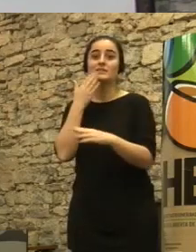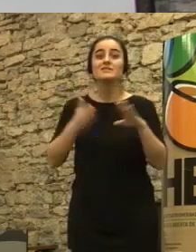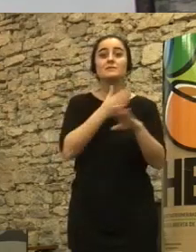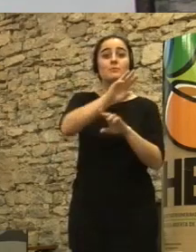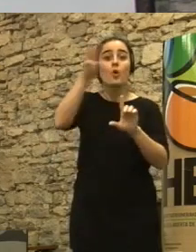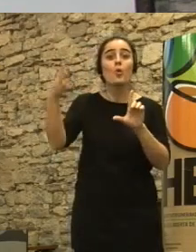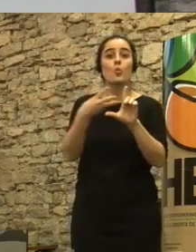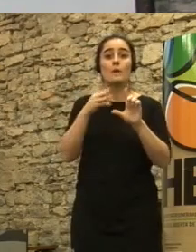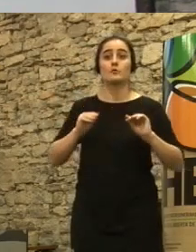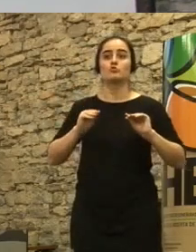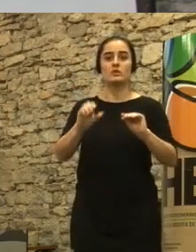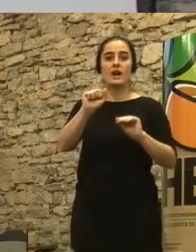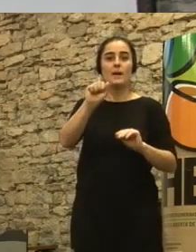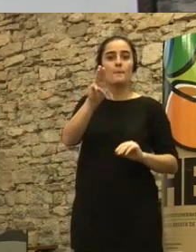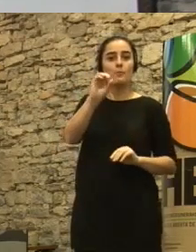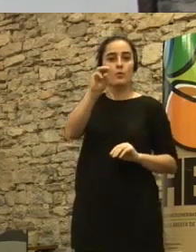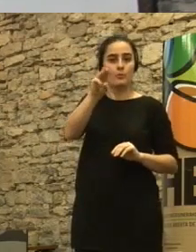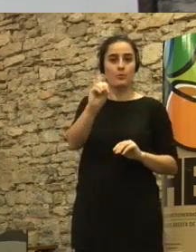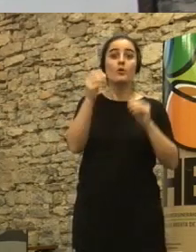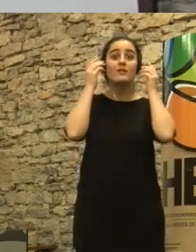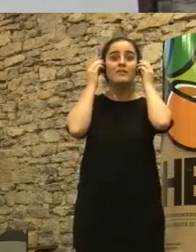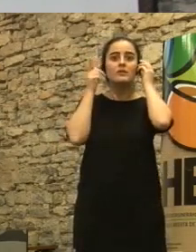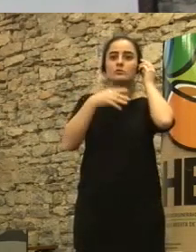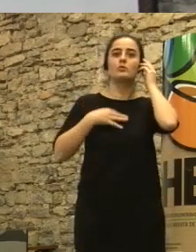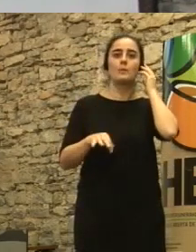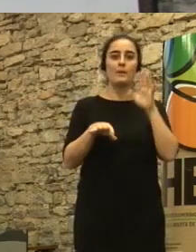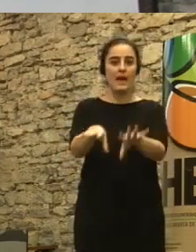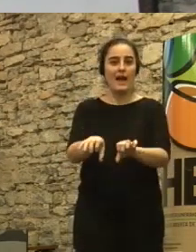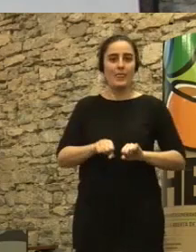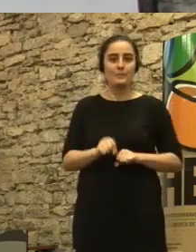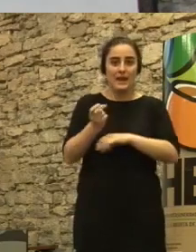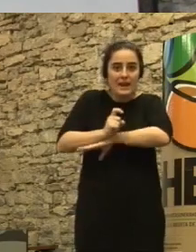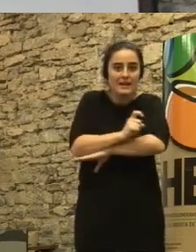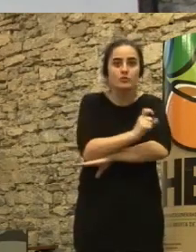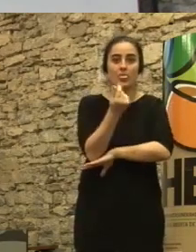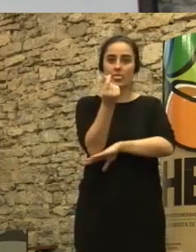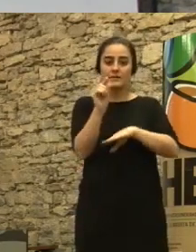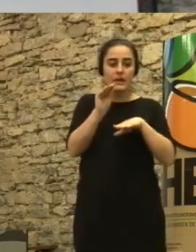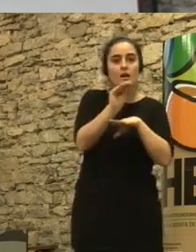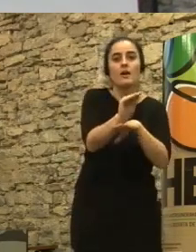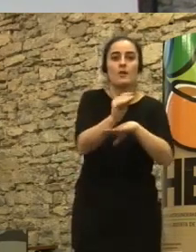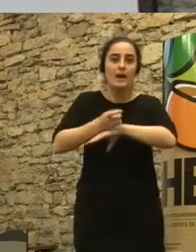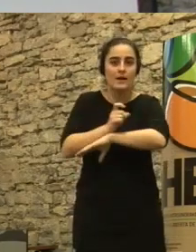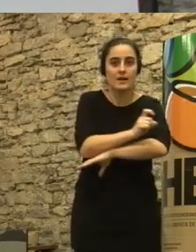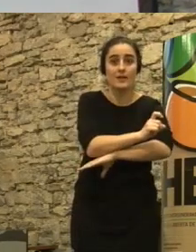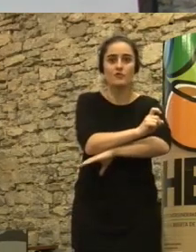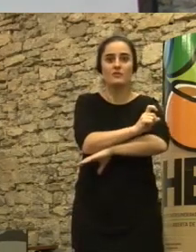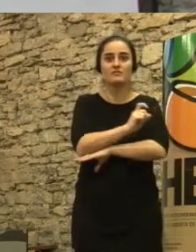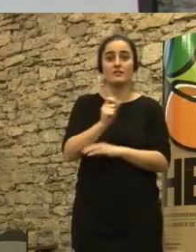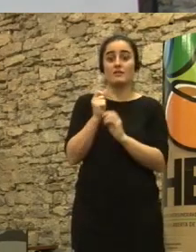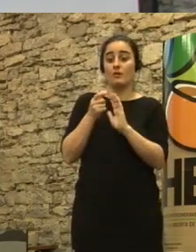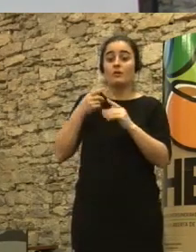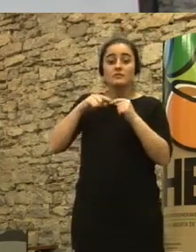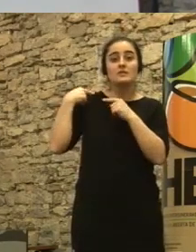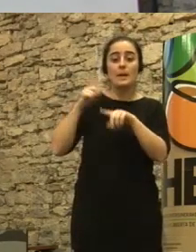página web a Popo, porque se llaman así, podéis adoptar un ratón, dar algo de dinero a ese ratón y daros cuenta a lo largo del tiempo